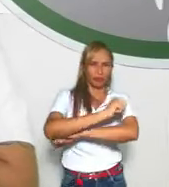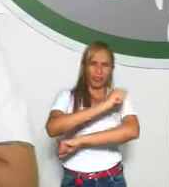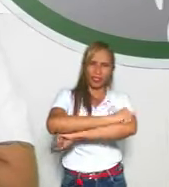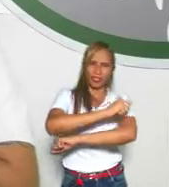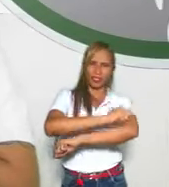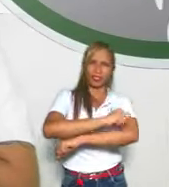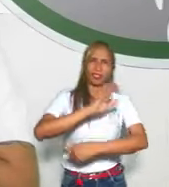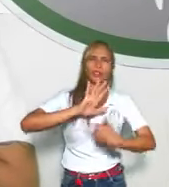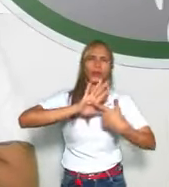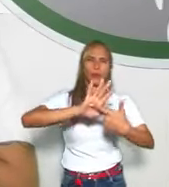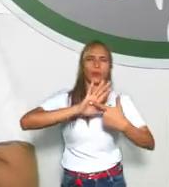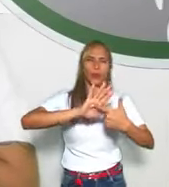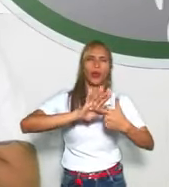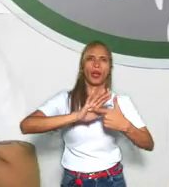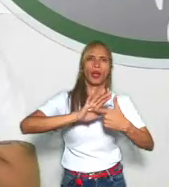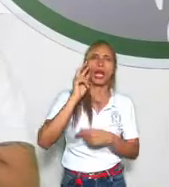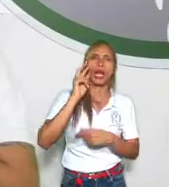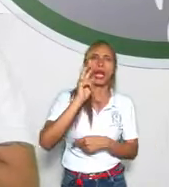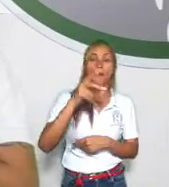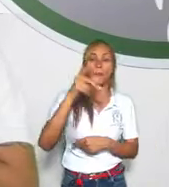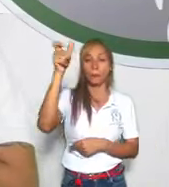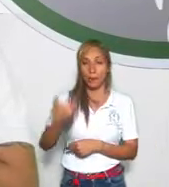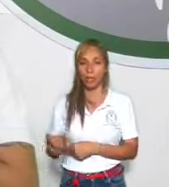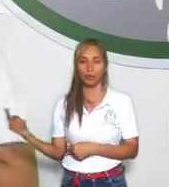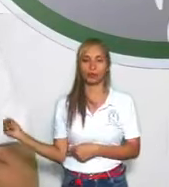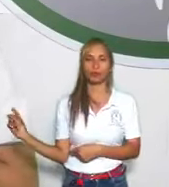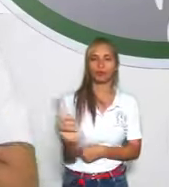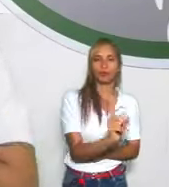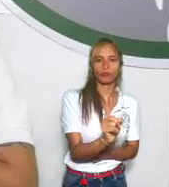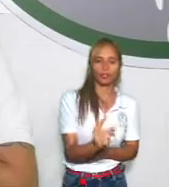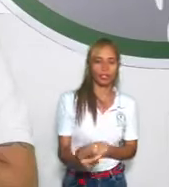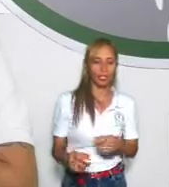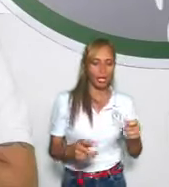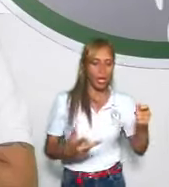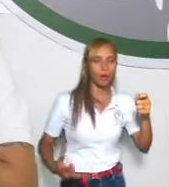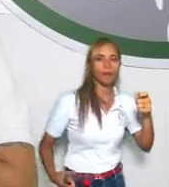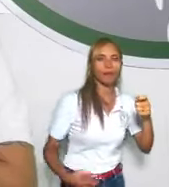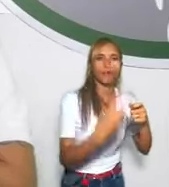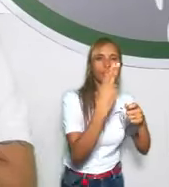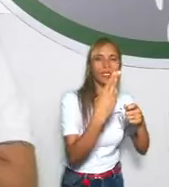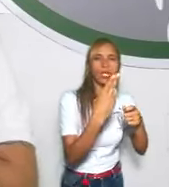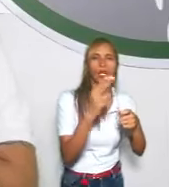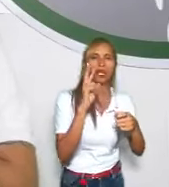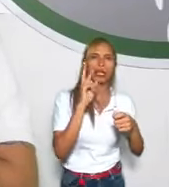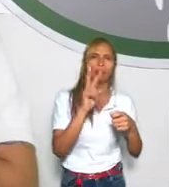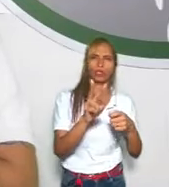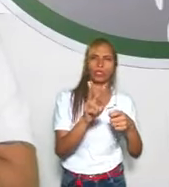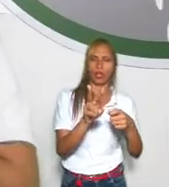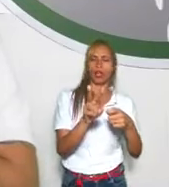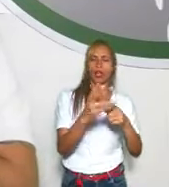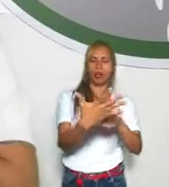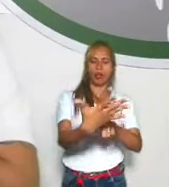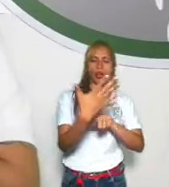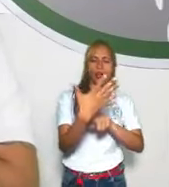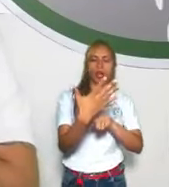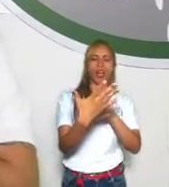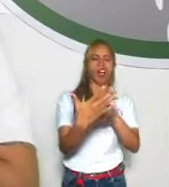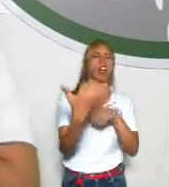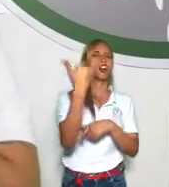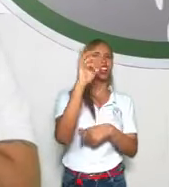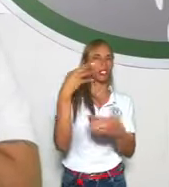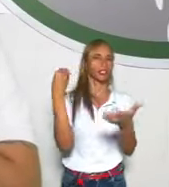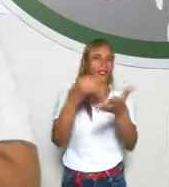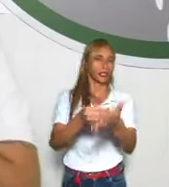que el operario que llega a hacer el corte de suspensión, pues pueda ver esa factura ya pagada y pues se